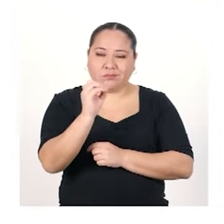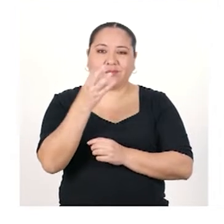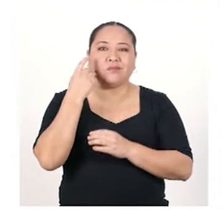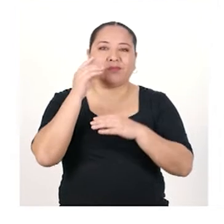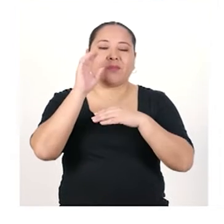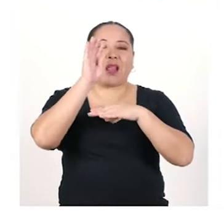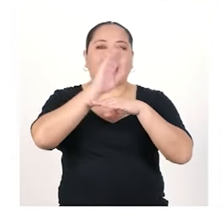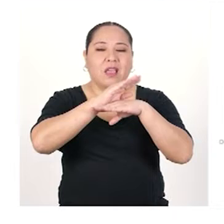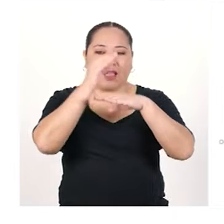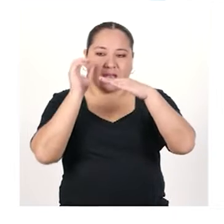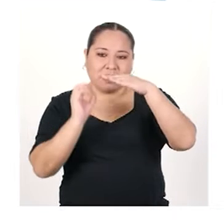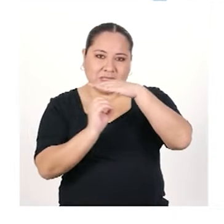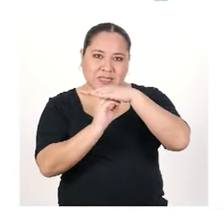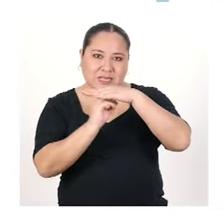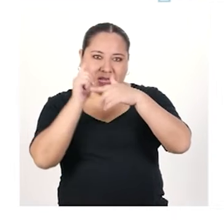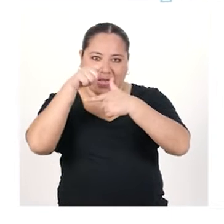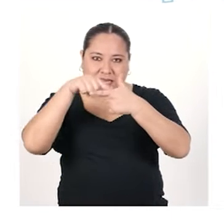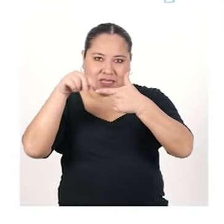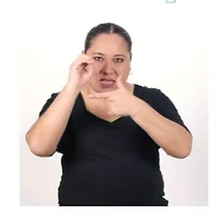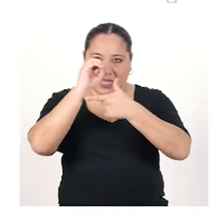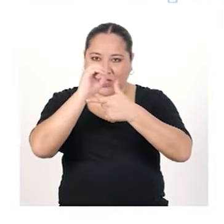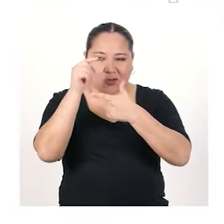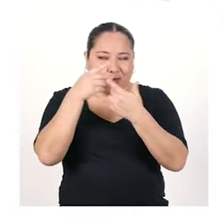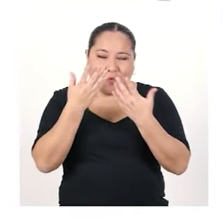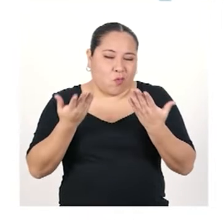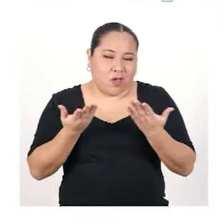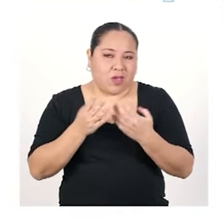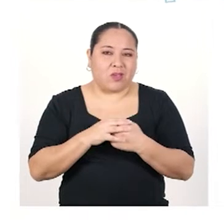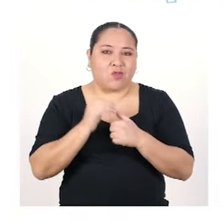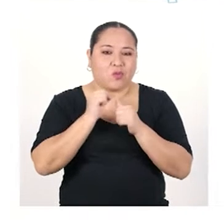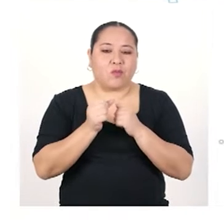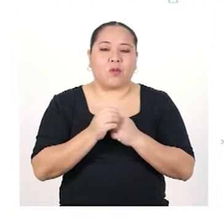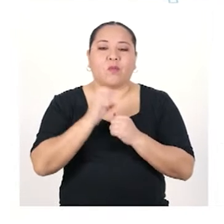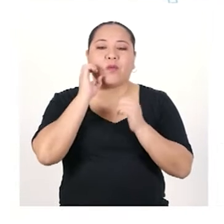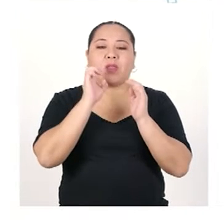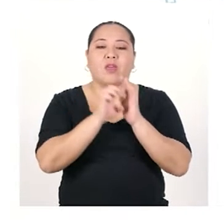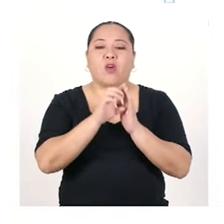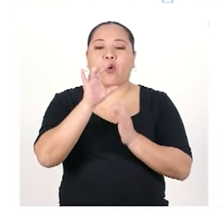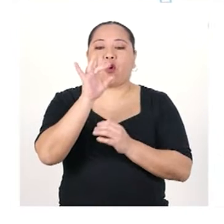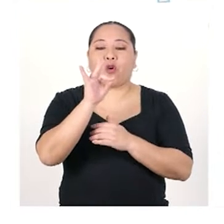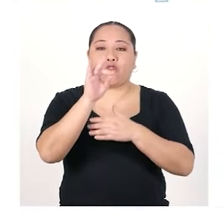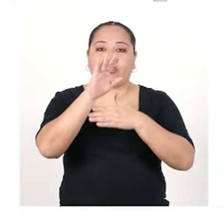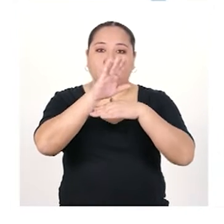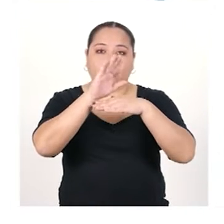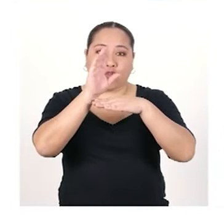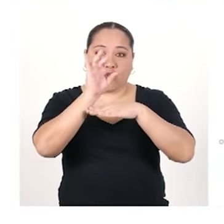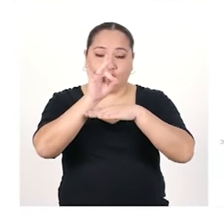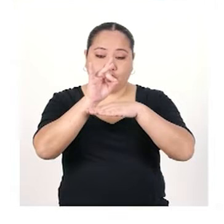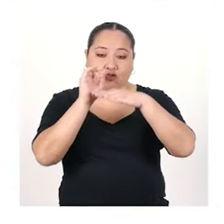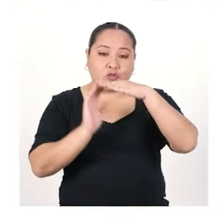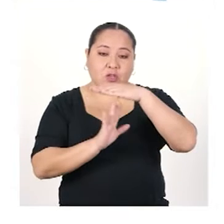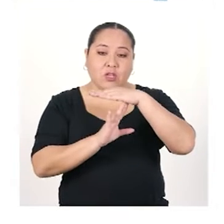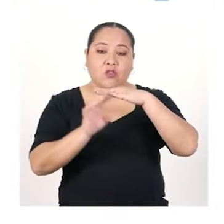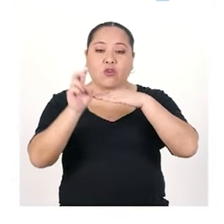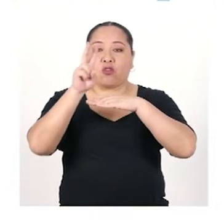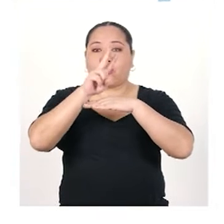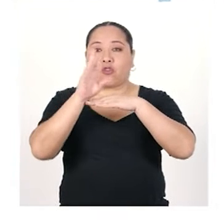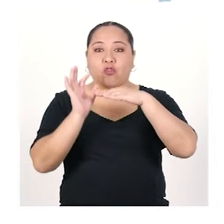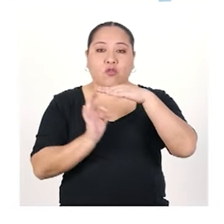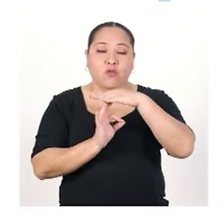la división entre 0 no está definida. Por ejemplo, 8 quintos, 2 novenos,